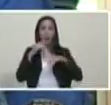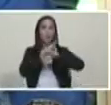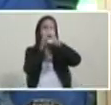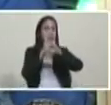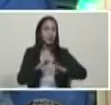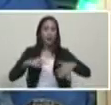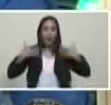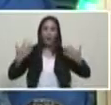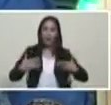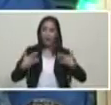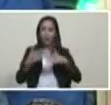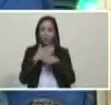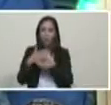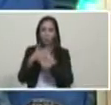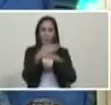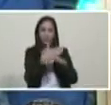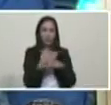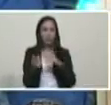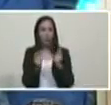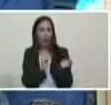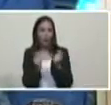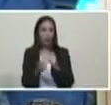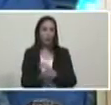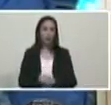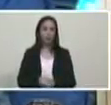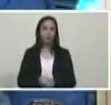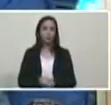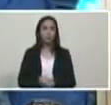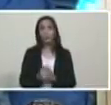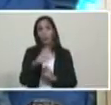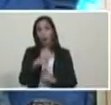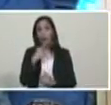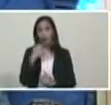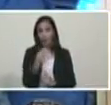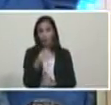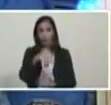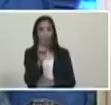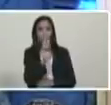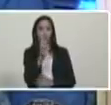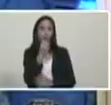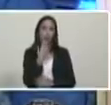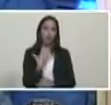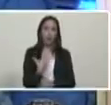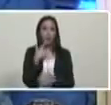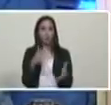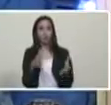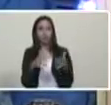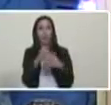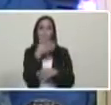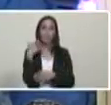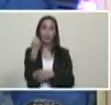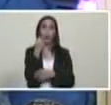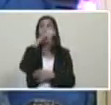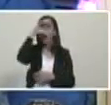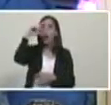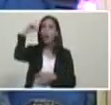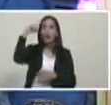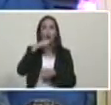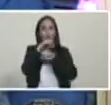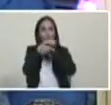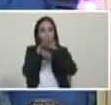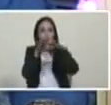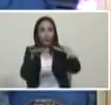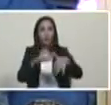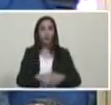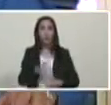disfrute compartido hace que nuestra Venezuela sea una Venezuela mejor. Pido a Dios las bendiciones